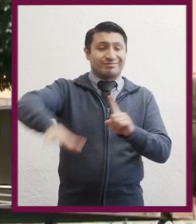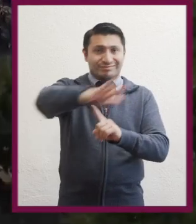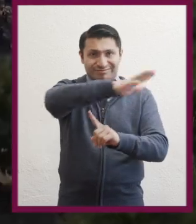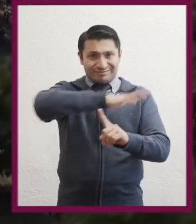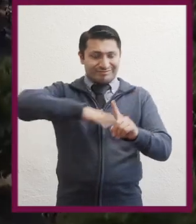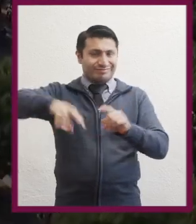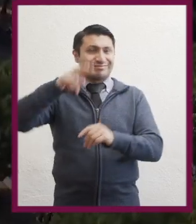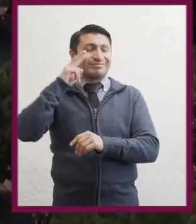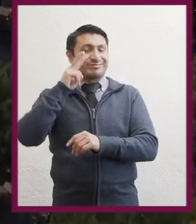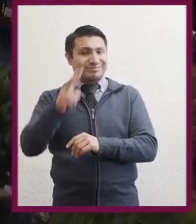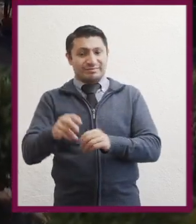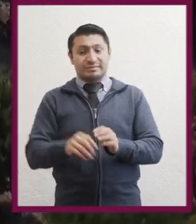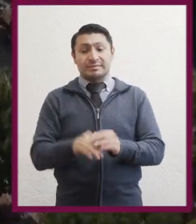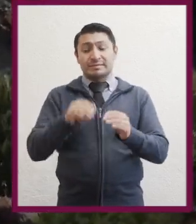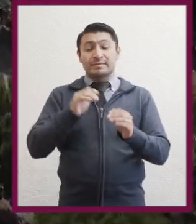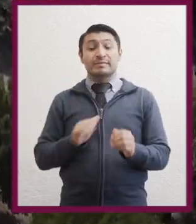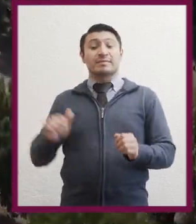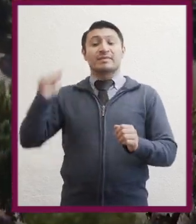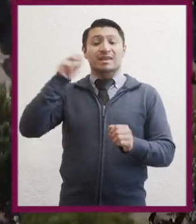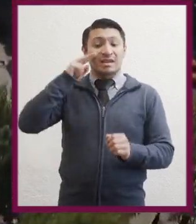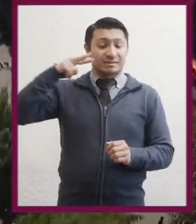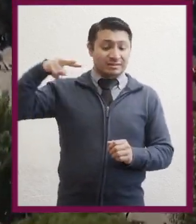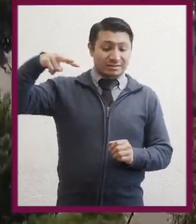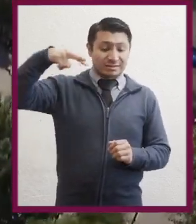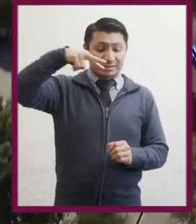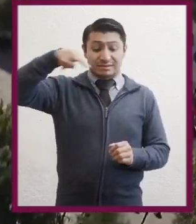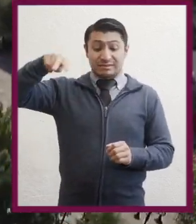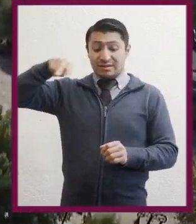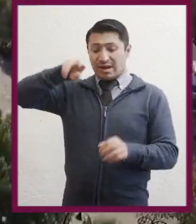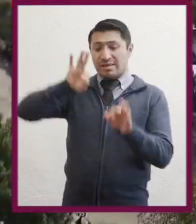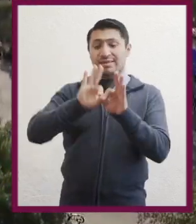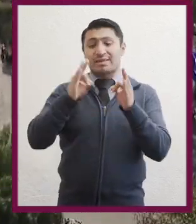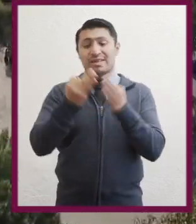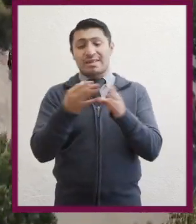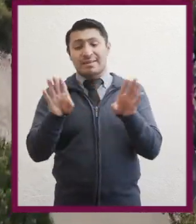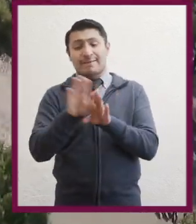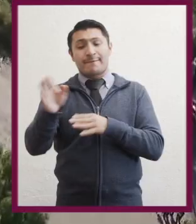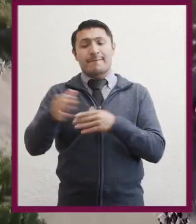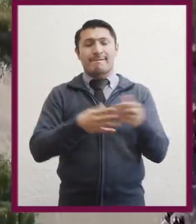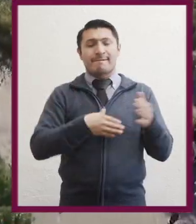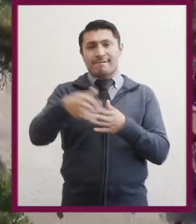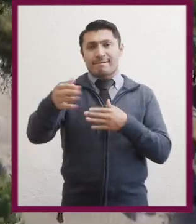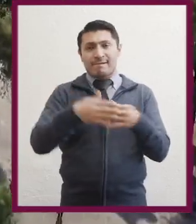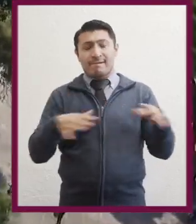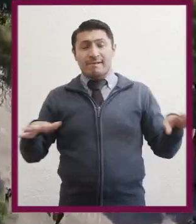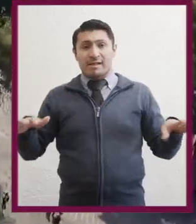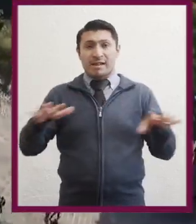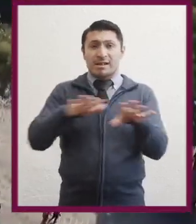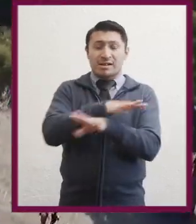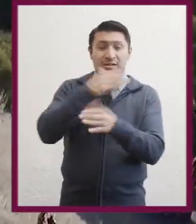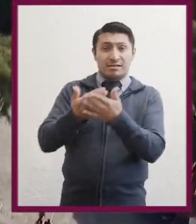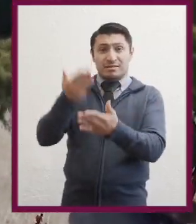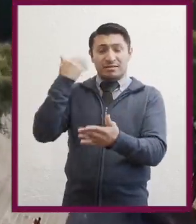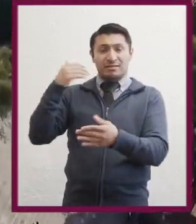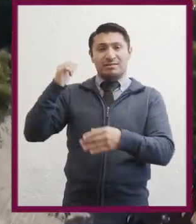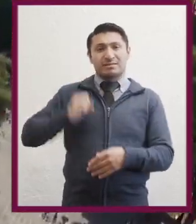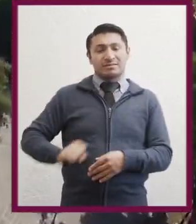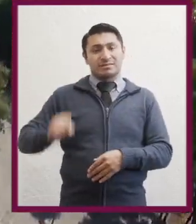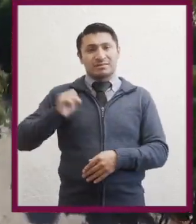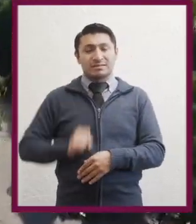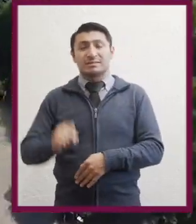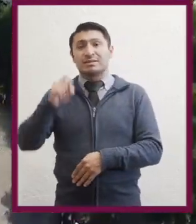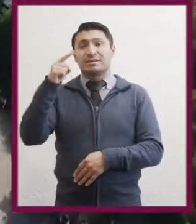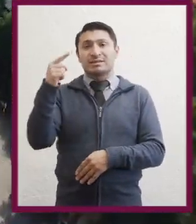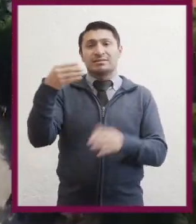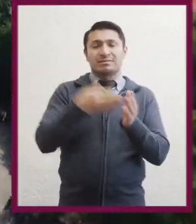rodea. Desde las alturas se distingue la forma de la nave, una estructura moderna que reemplazó a la original en la década de